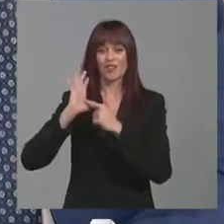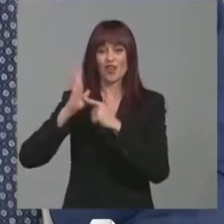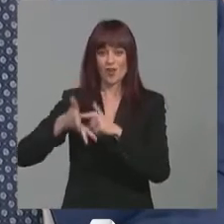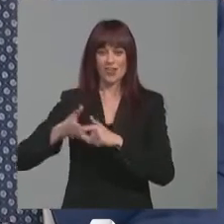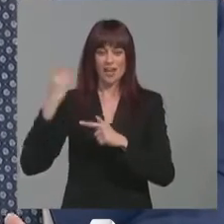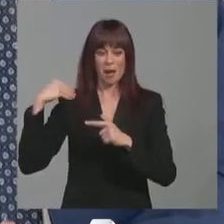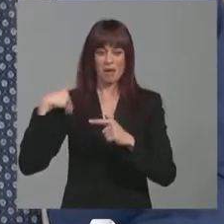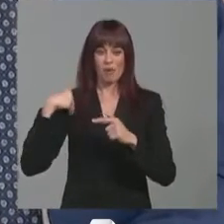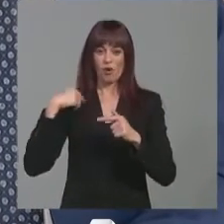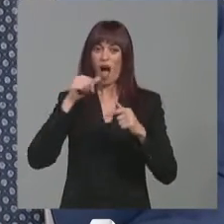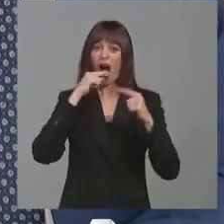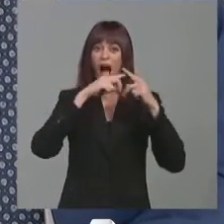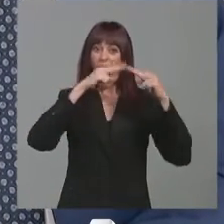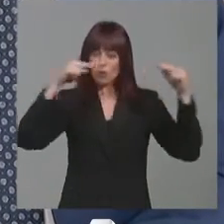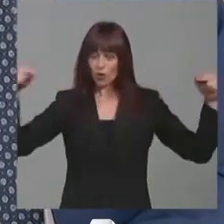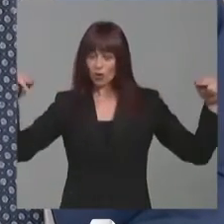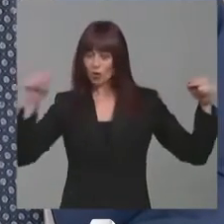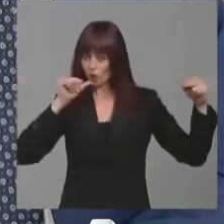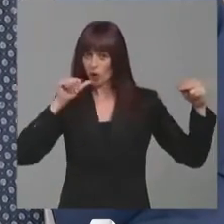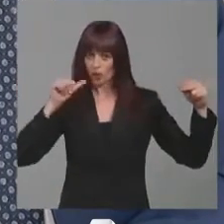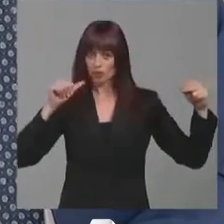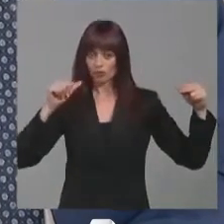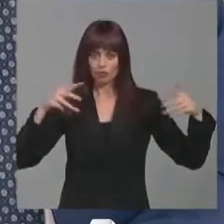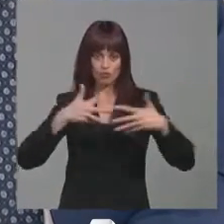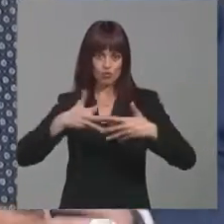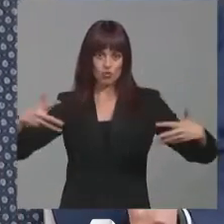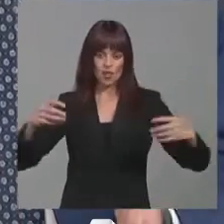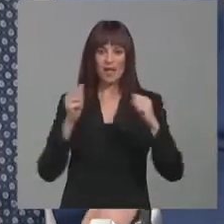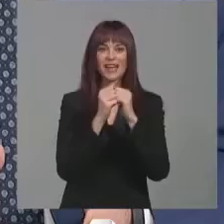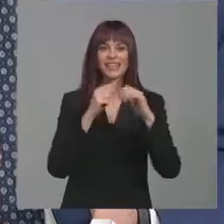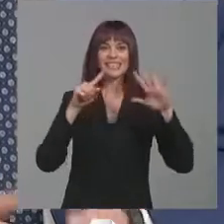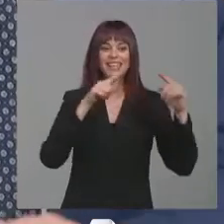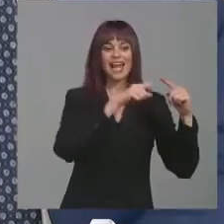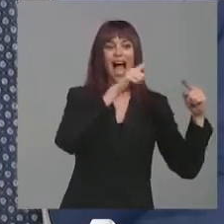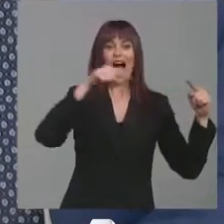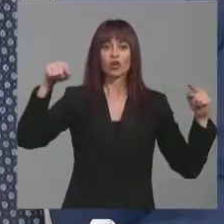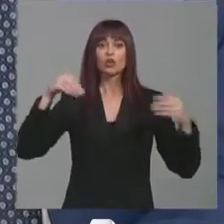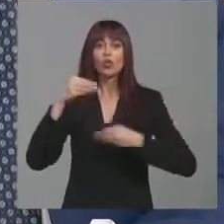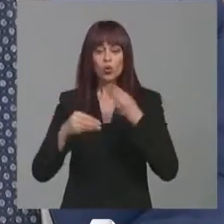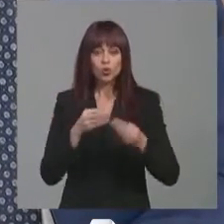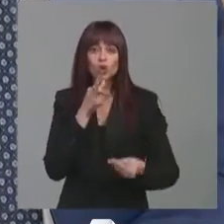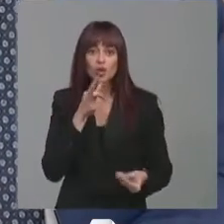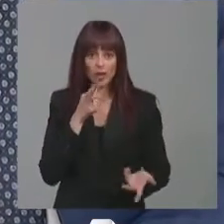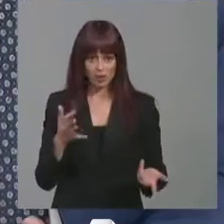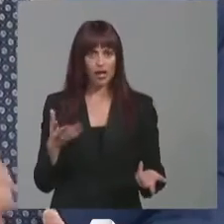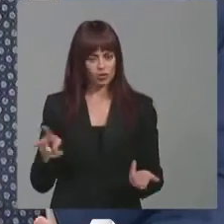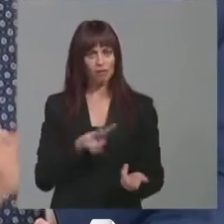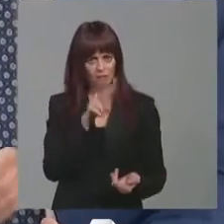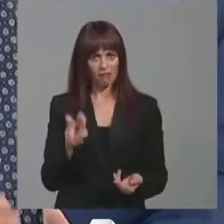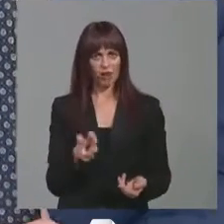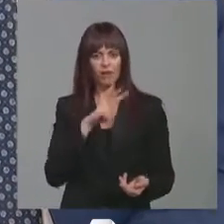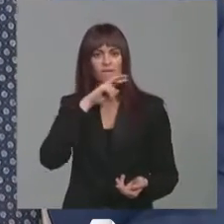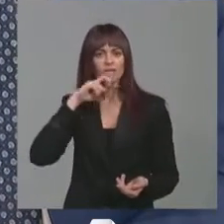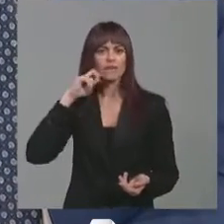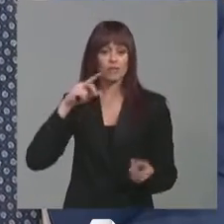Acueducto imponente de de de 26 arcos que está en uso que tiene un valor añadido que está en uso en ese entorno